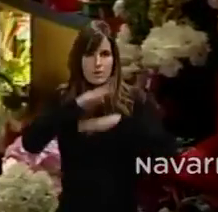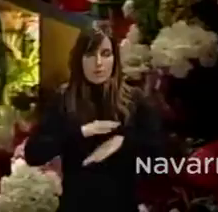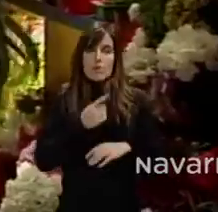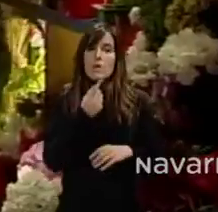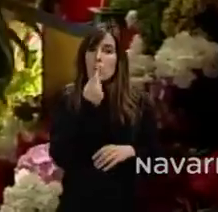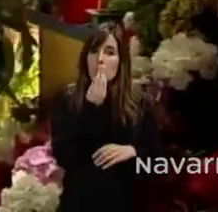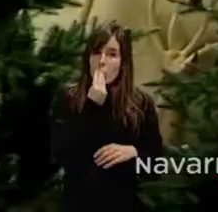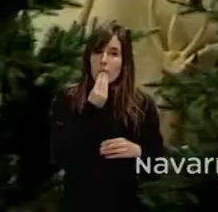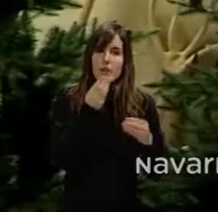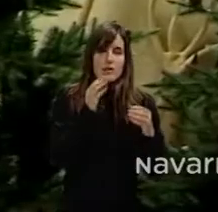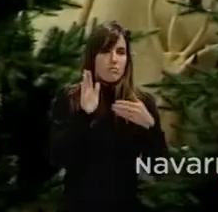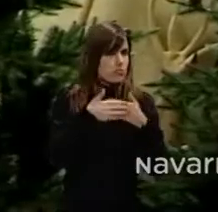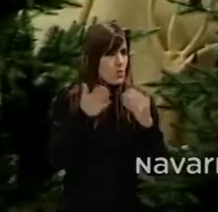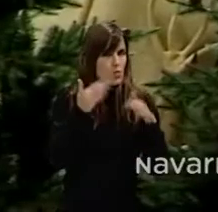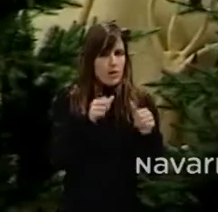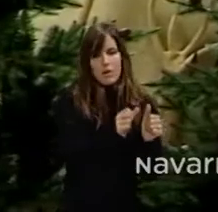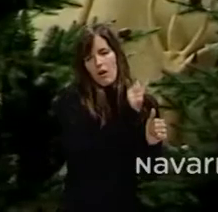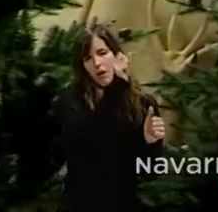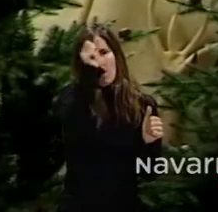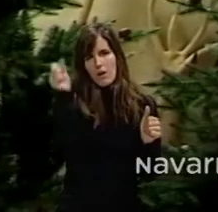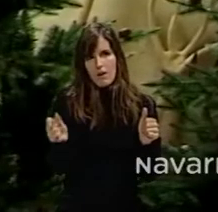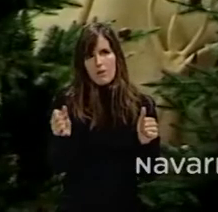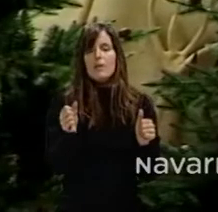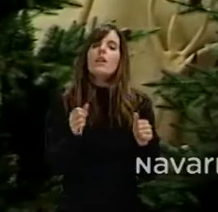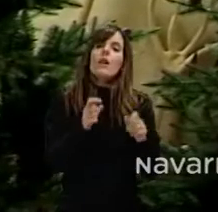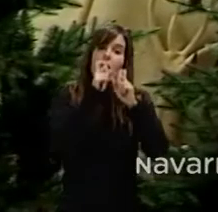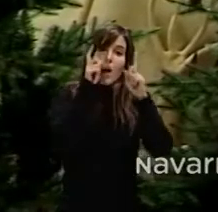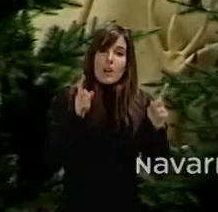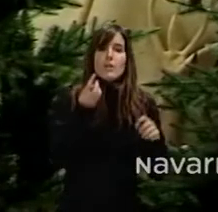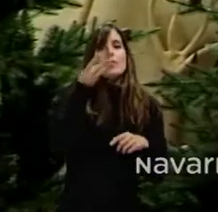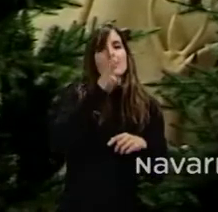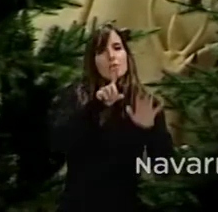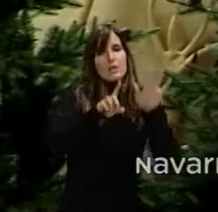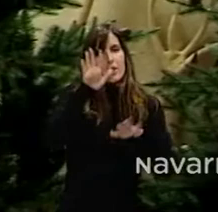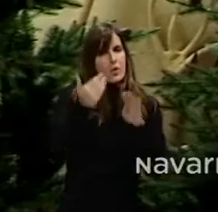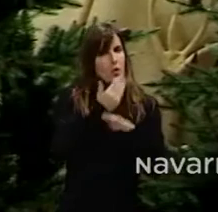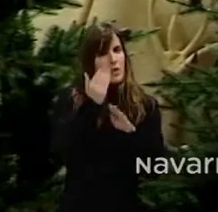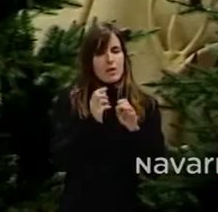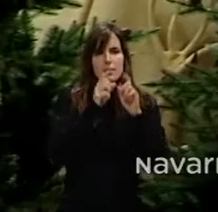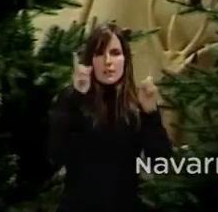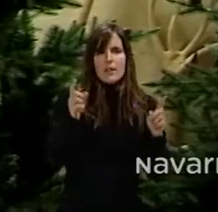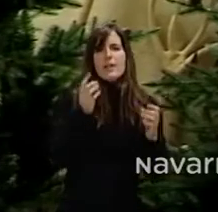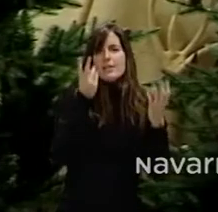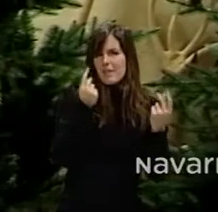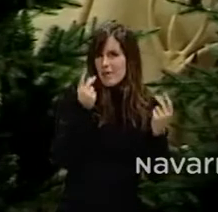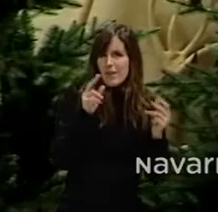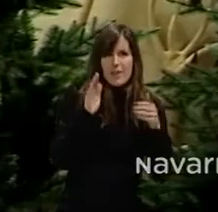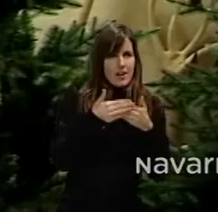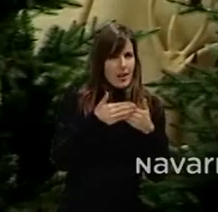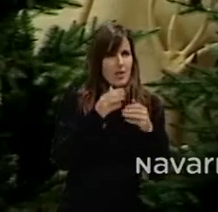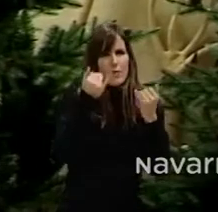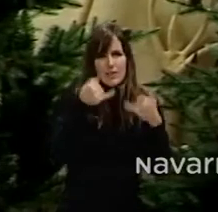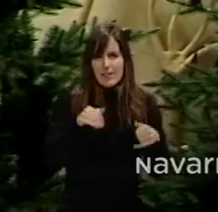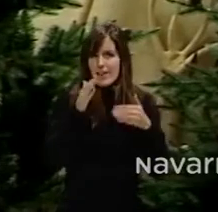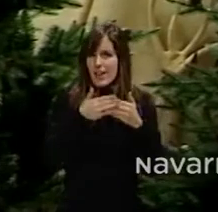es decir el horario ininterrumpido y esos son los 365 días del año es decir ni San Fermín ni festivos